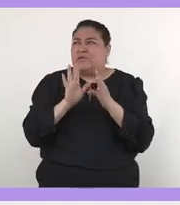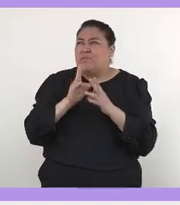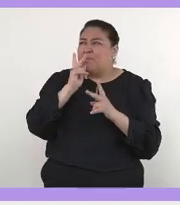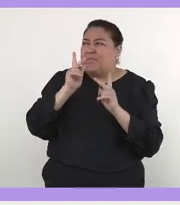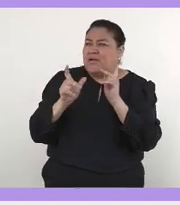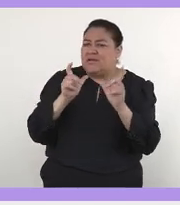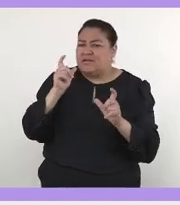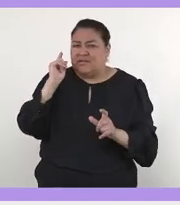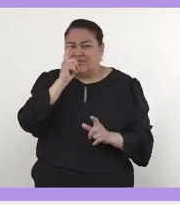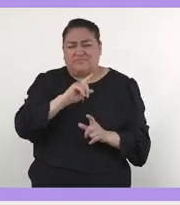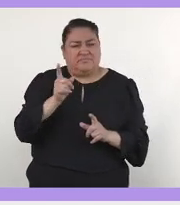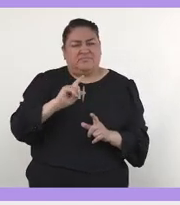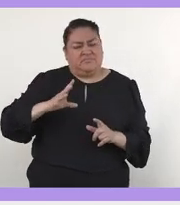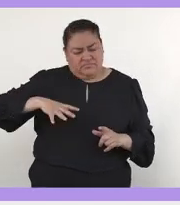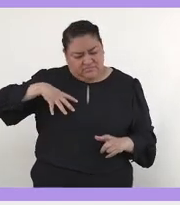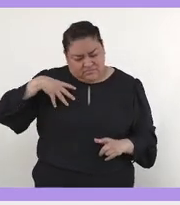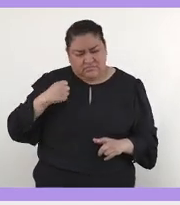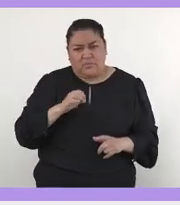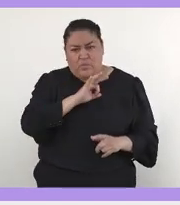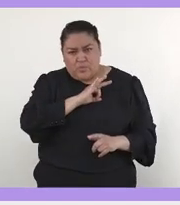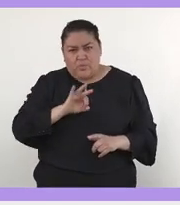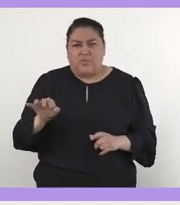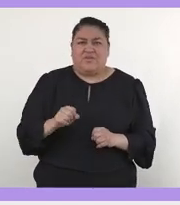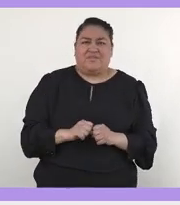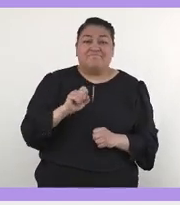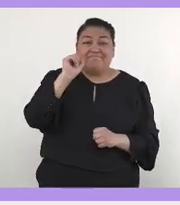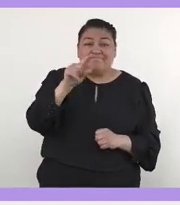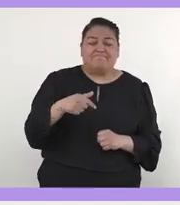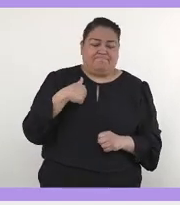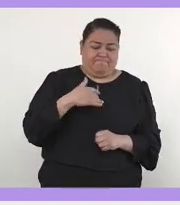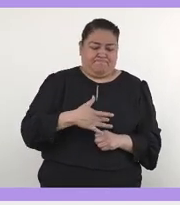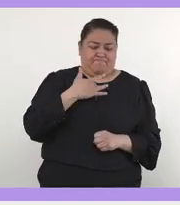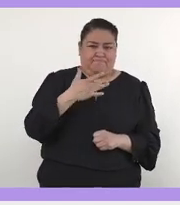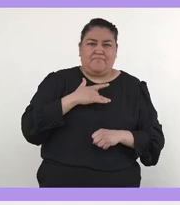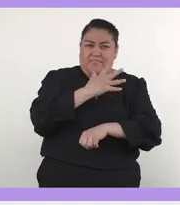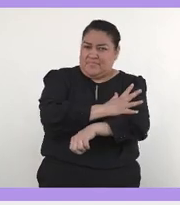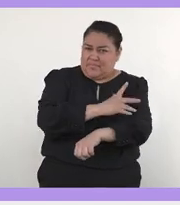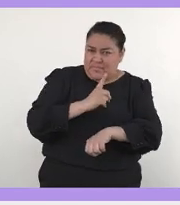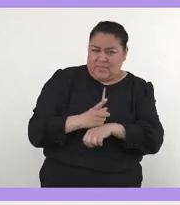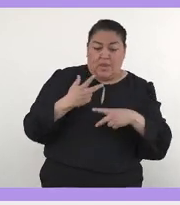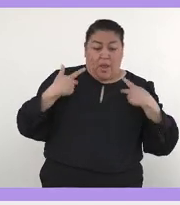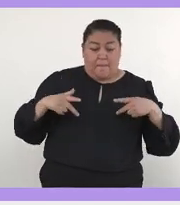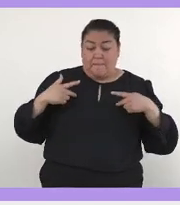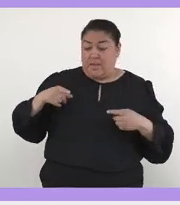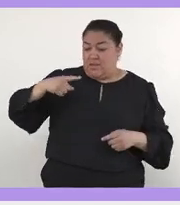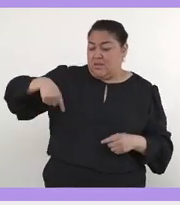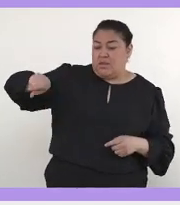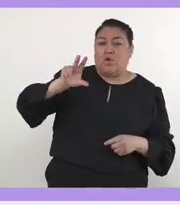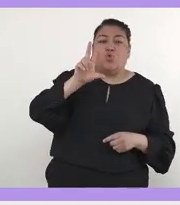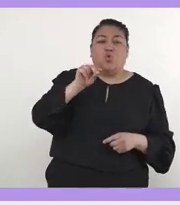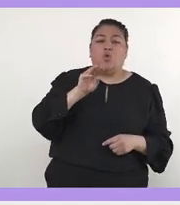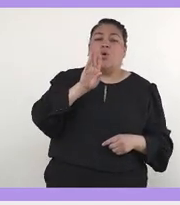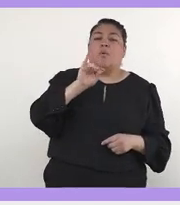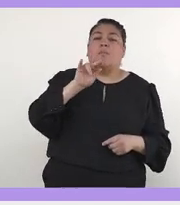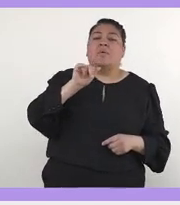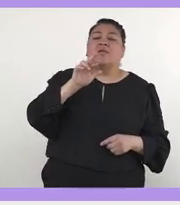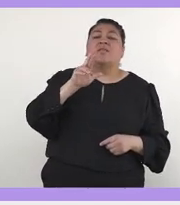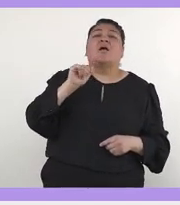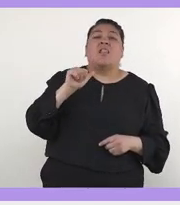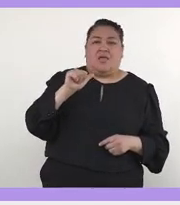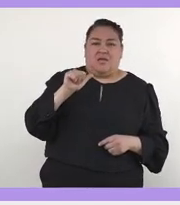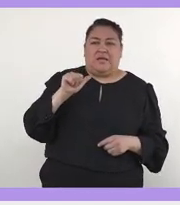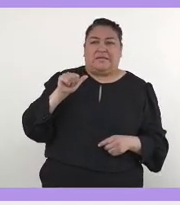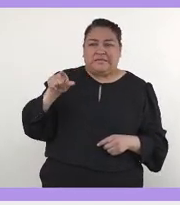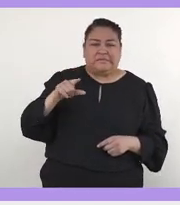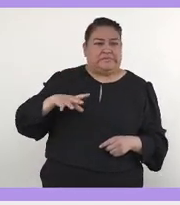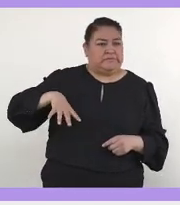nada o sea creo que pueden hacer el esfuerzo y la y créanme créanme créanme que todas las personas no binarias con las que ha hablado me lo dicen prefiero mil veces que